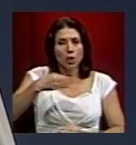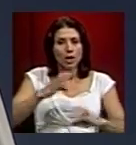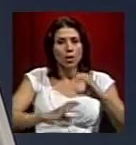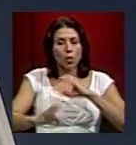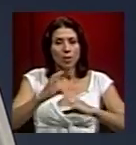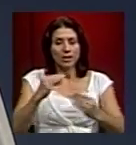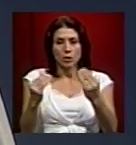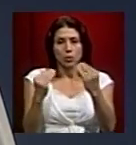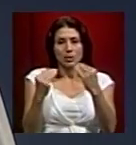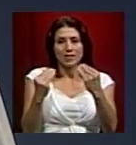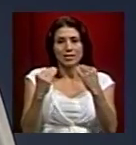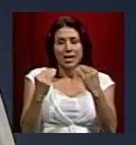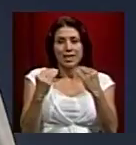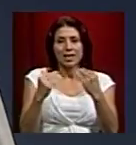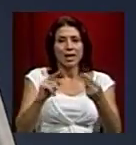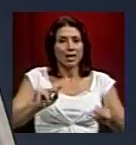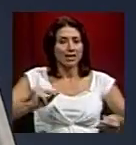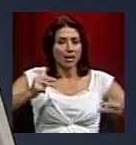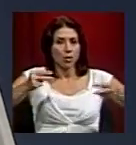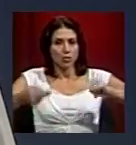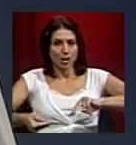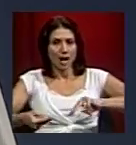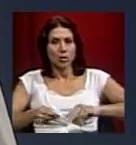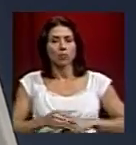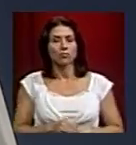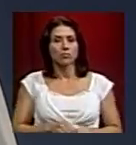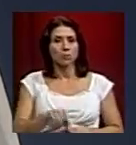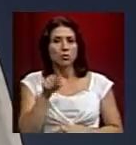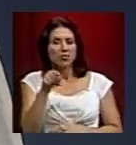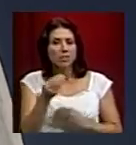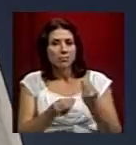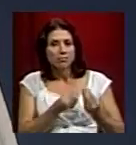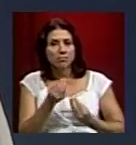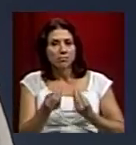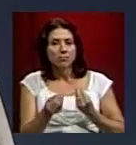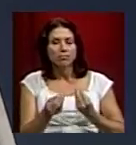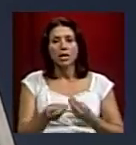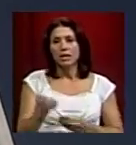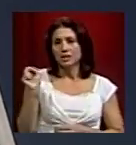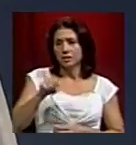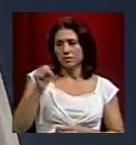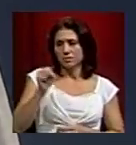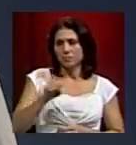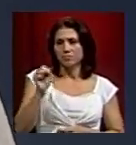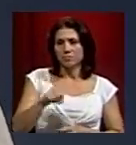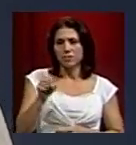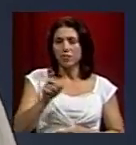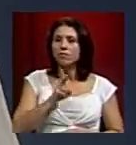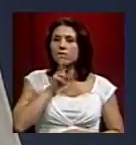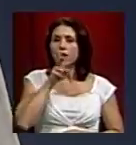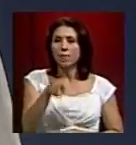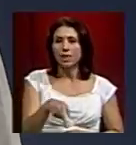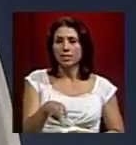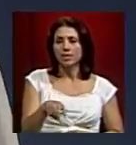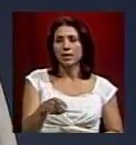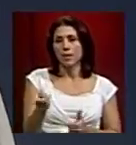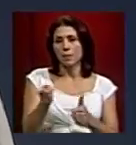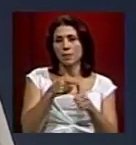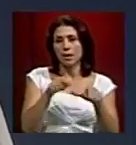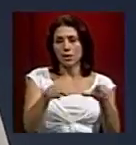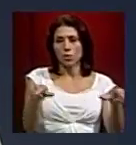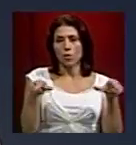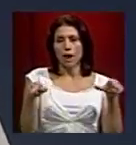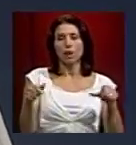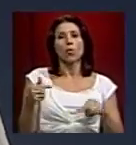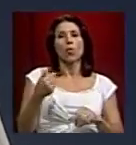enseña que es al contrario. ¿Tú compartes esa idea? Sí, por supuesto, claro que sí. O sea, realmente, en primer lugar,